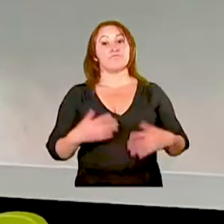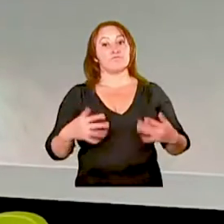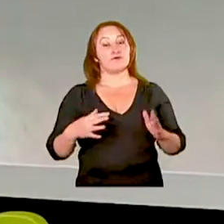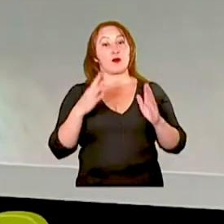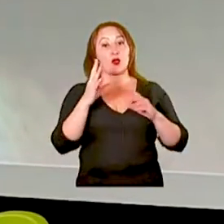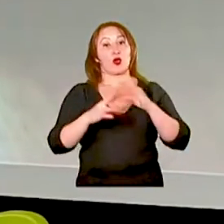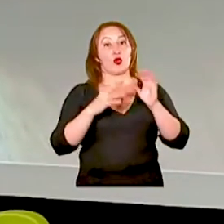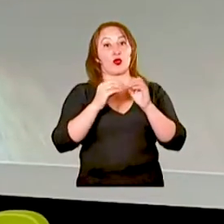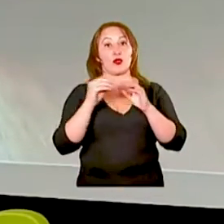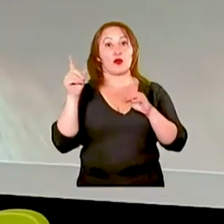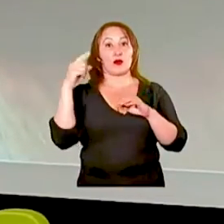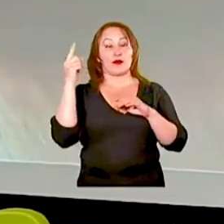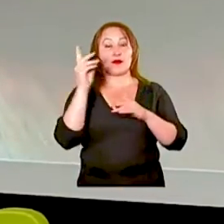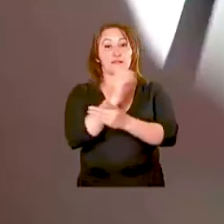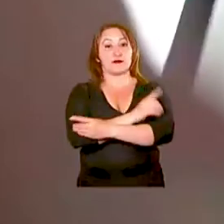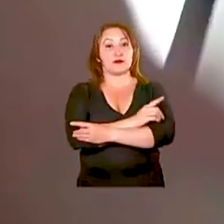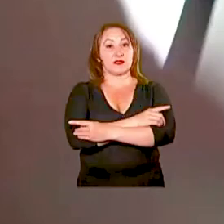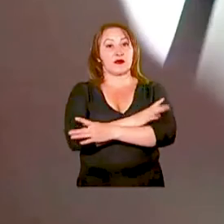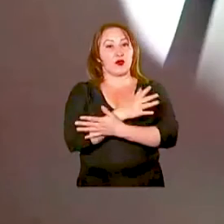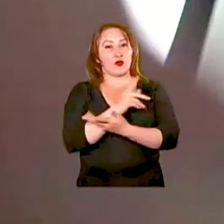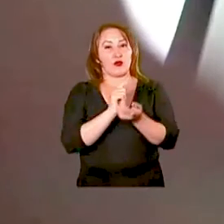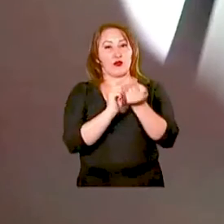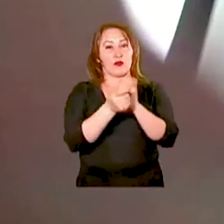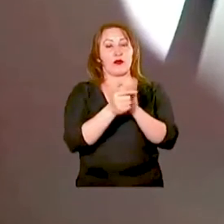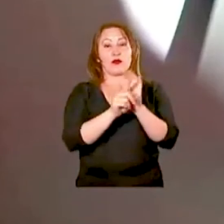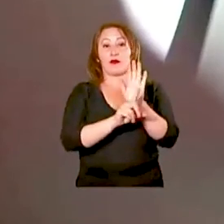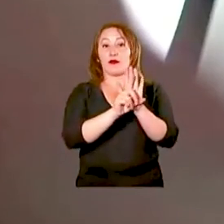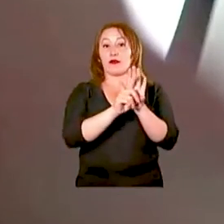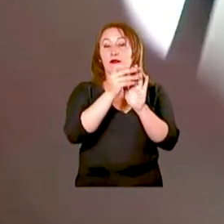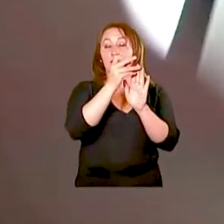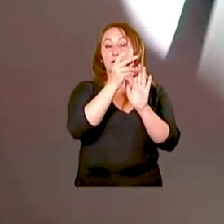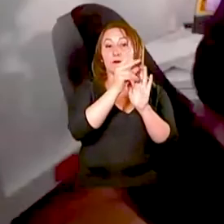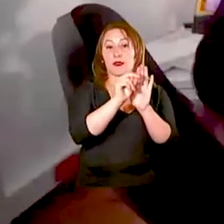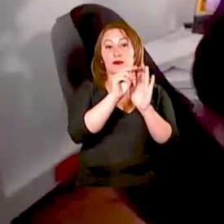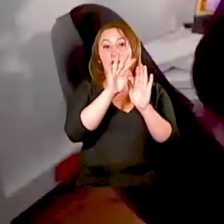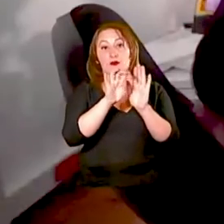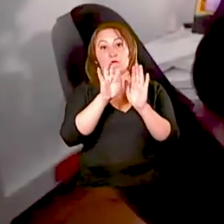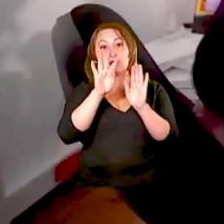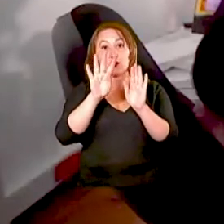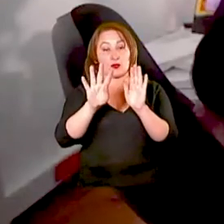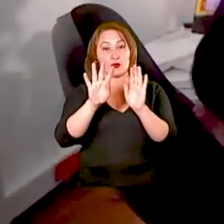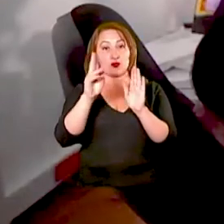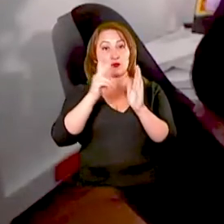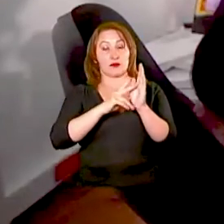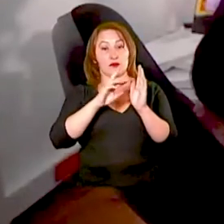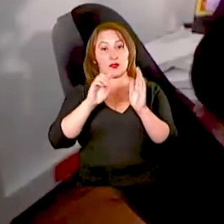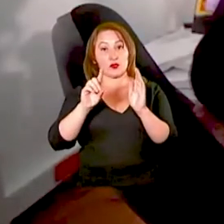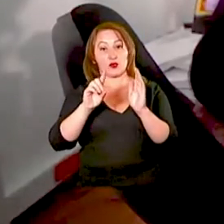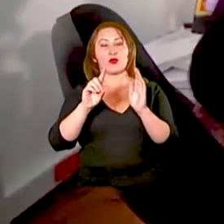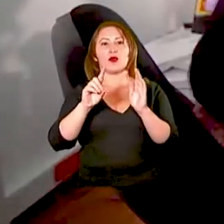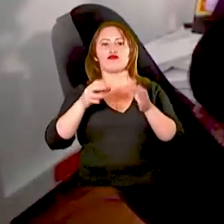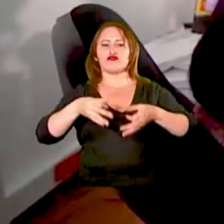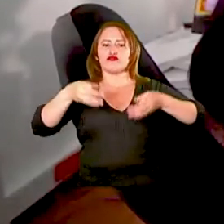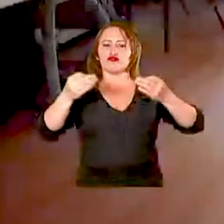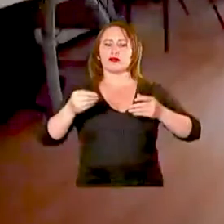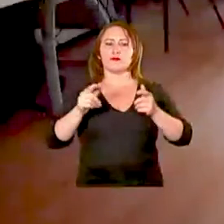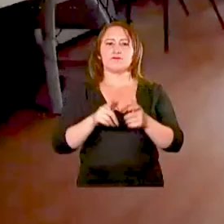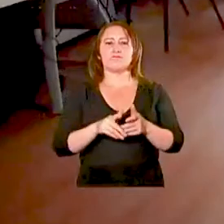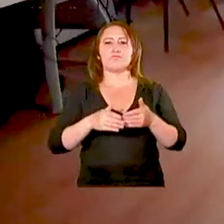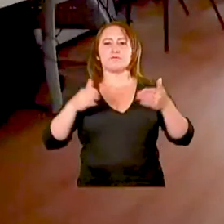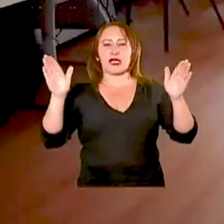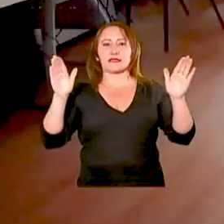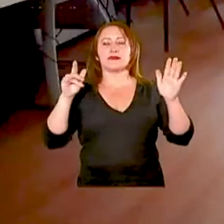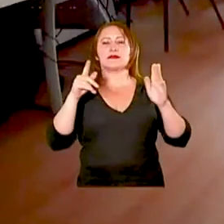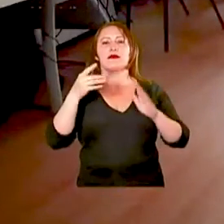General Disciplinario, modificado por la Ley 2094 de 2021, son reconocidas por ampliar las garantías